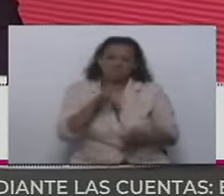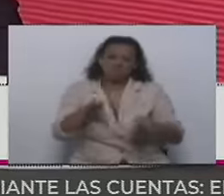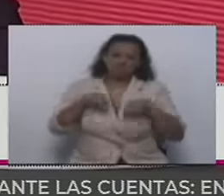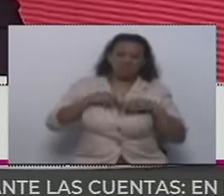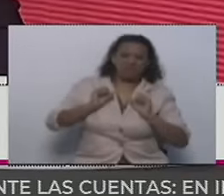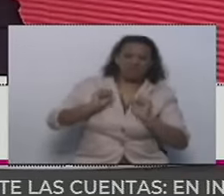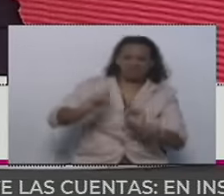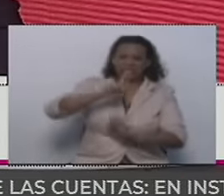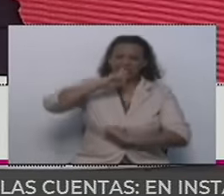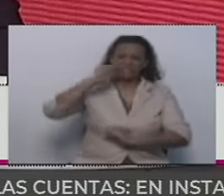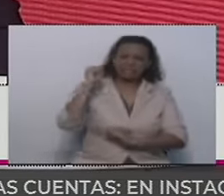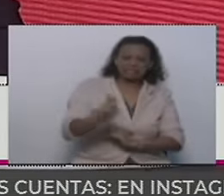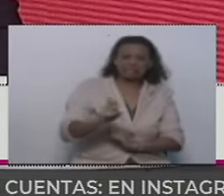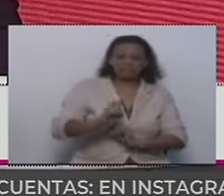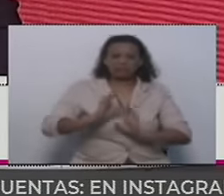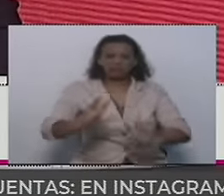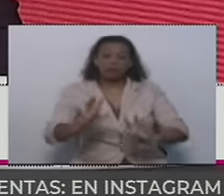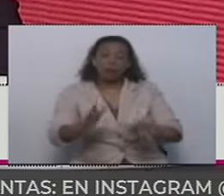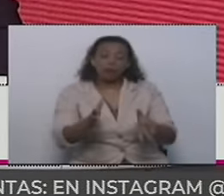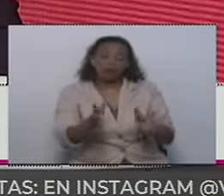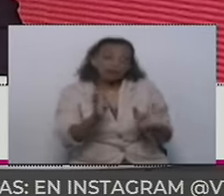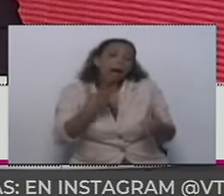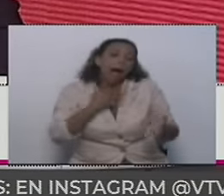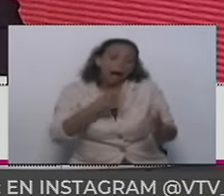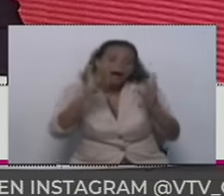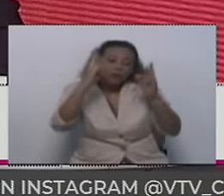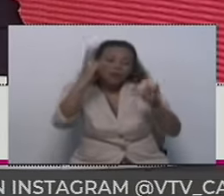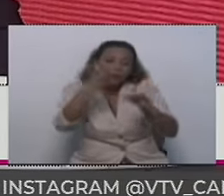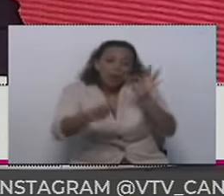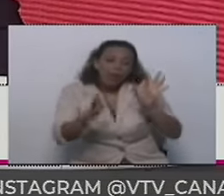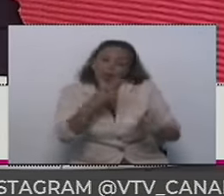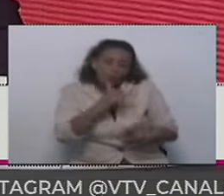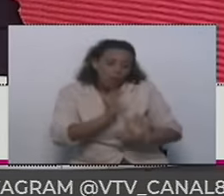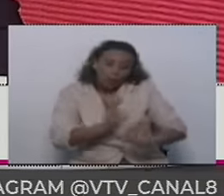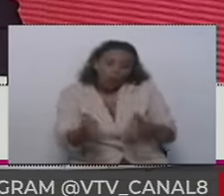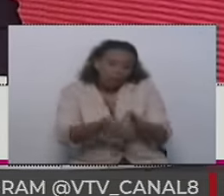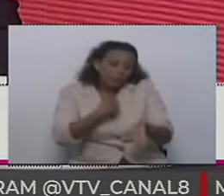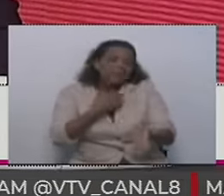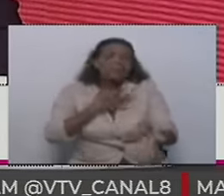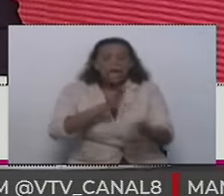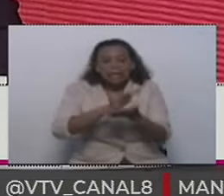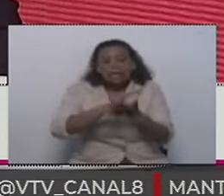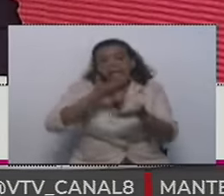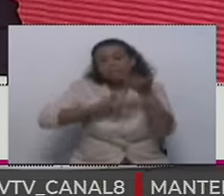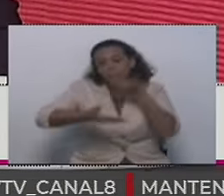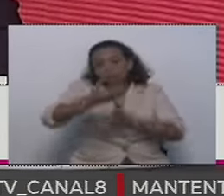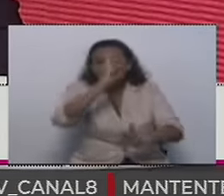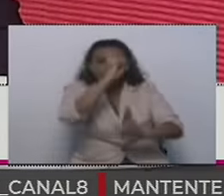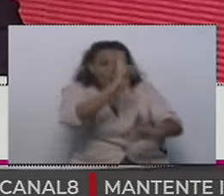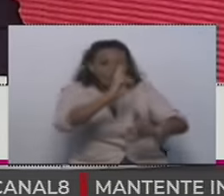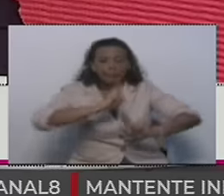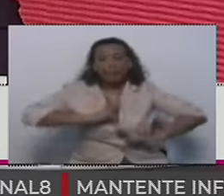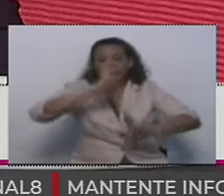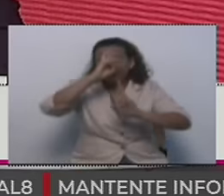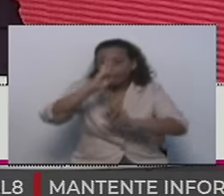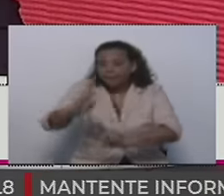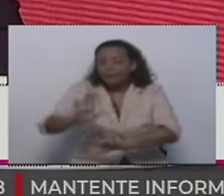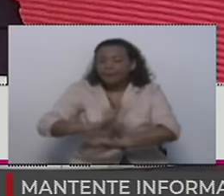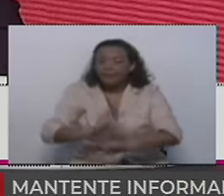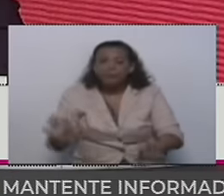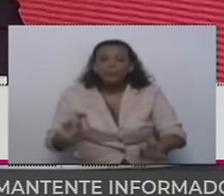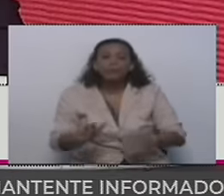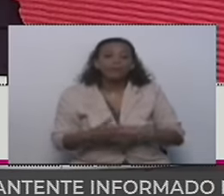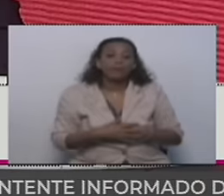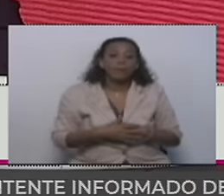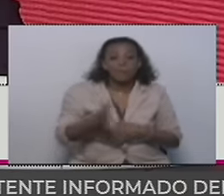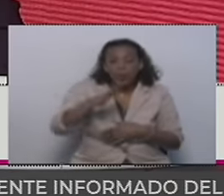de odio. Ya no lo hay, afortunadamente, estamos en un clima de tolerancia, de respeto, todo